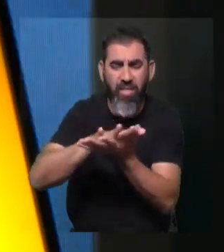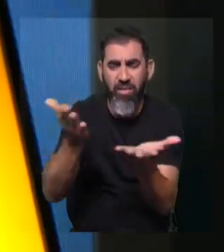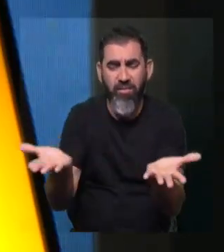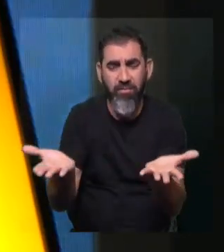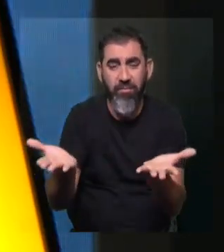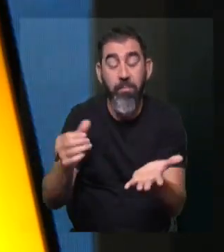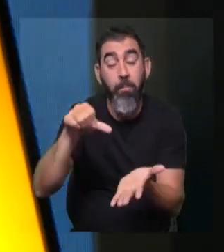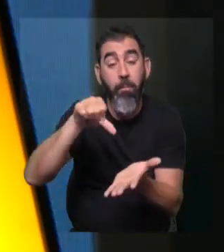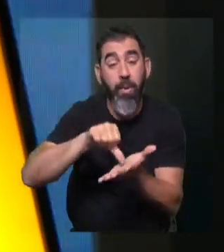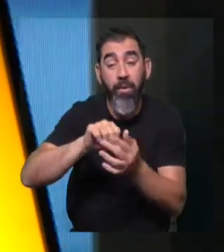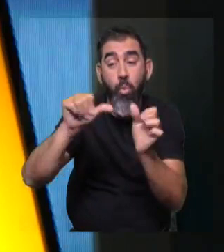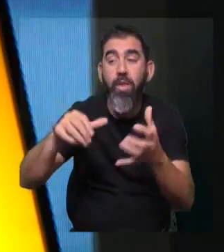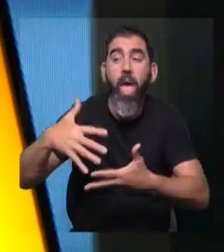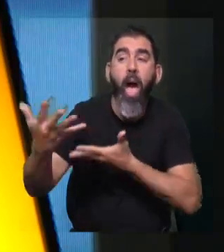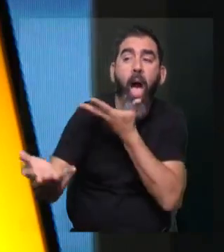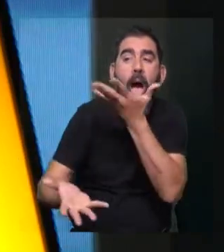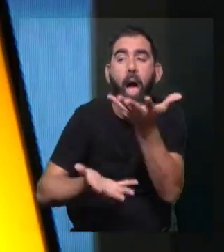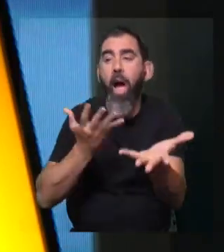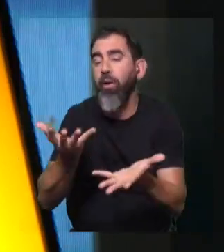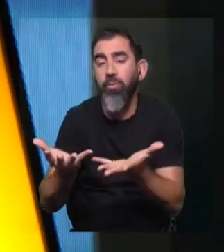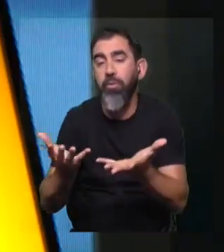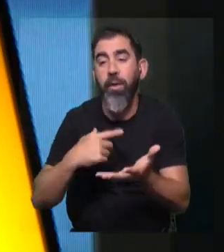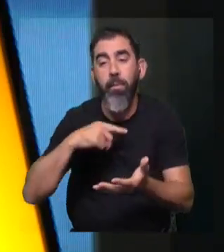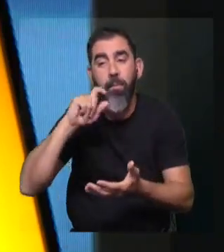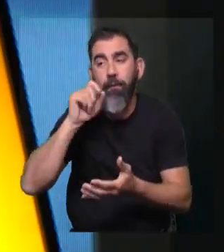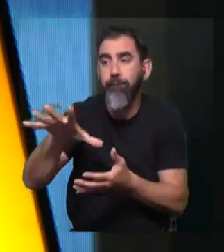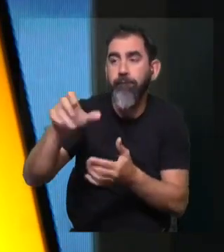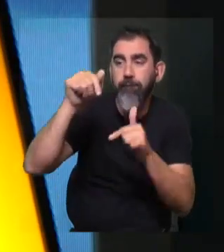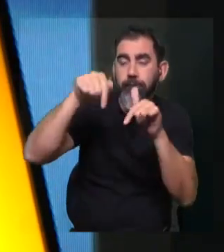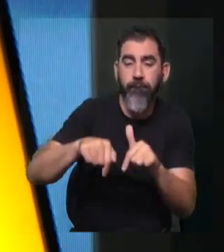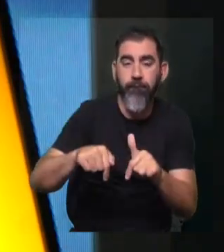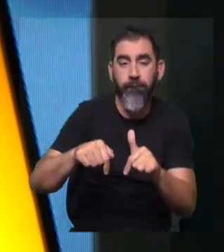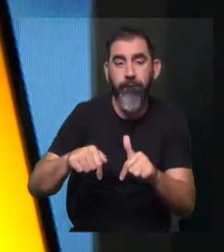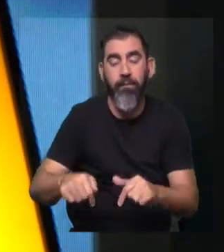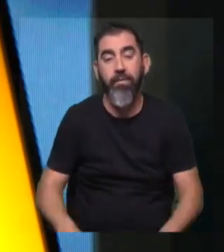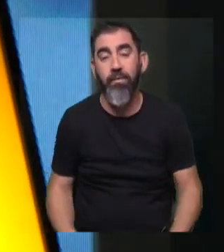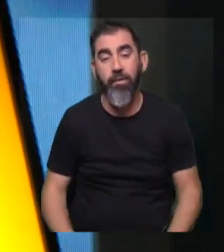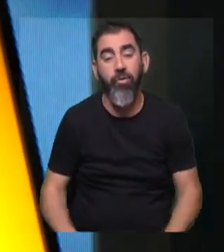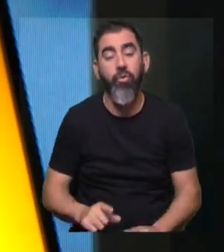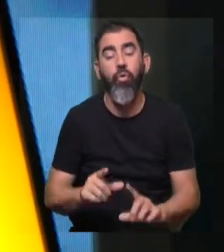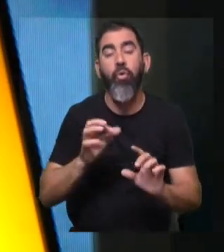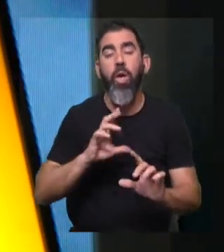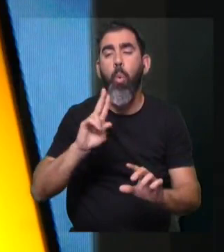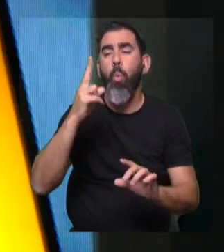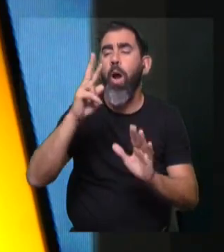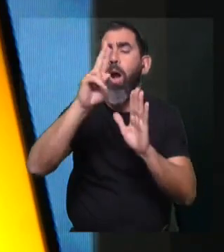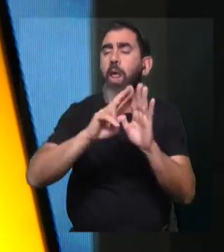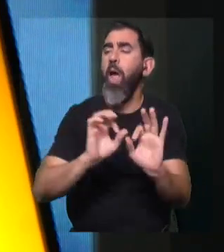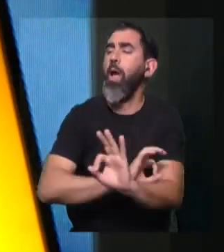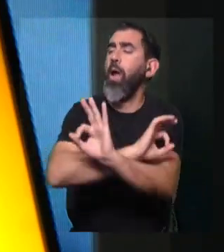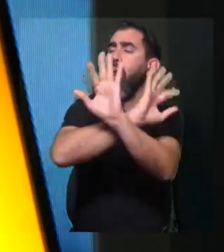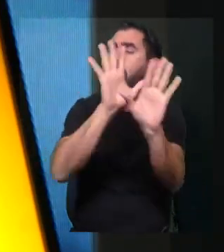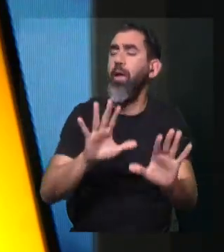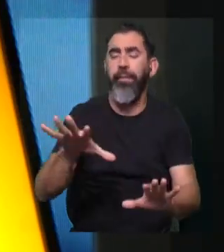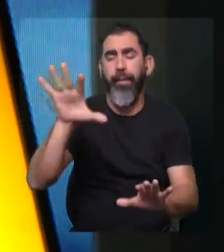Si el país no hace algo que genere ese ambiente adecuado, y ese ambiente adecuado no alcanza con decir Uruguay tiene reglas claras, lo que